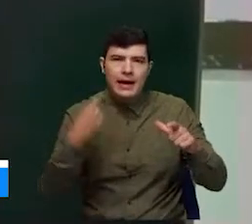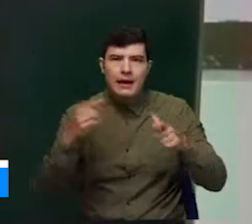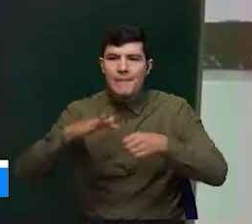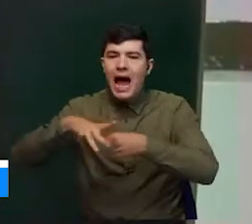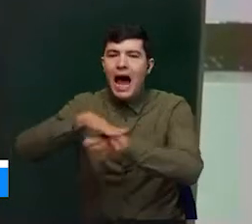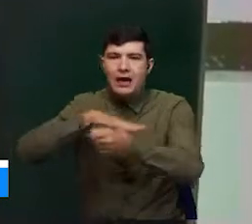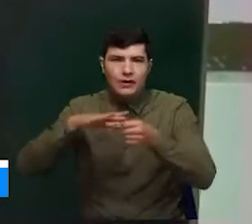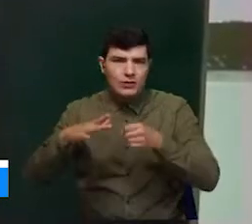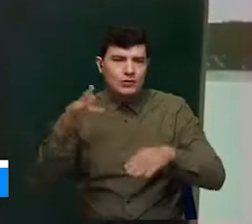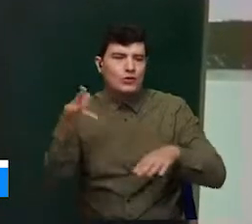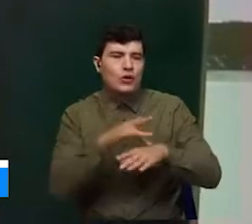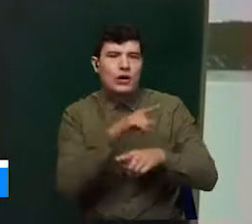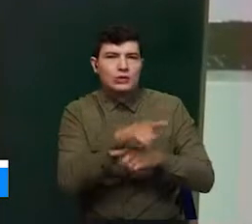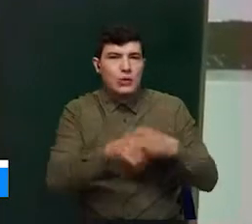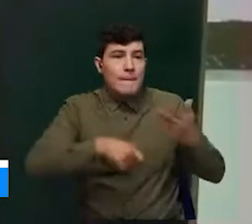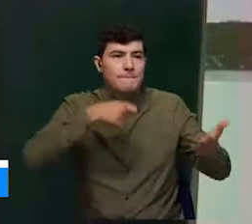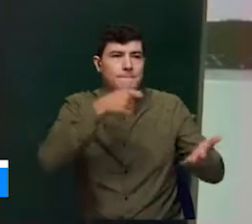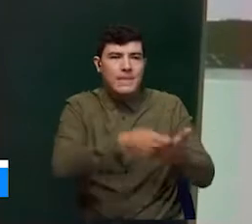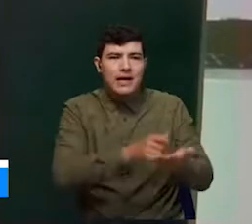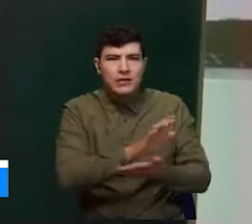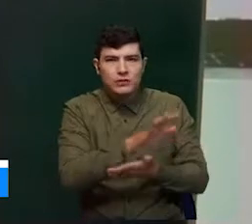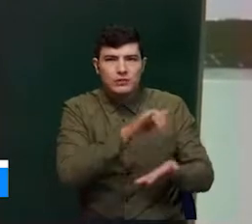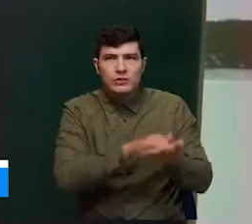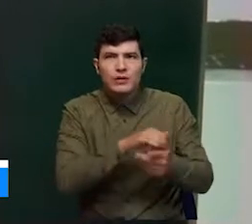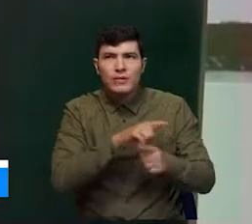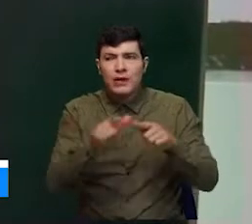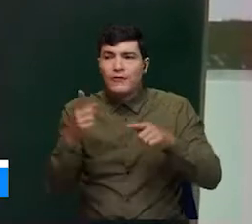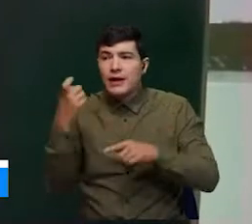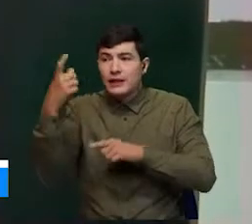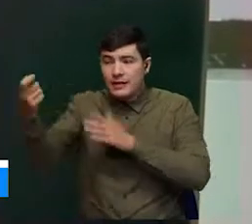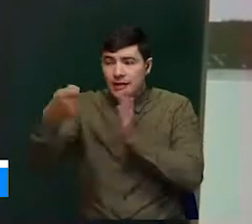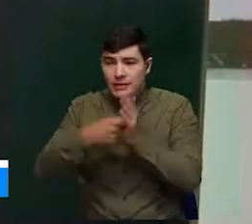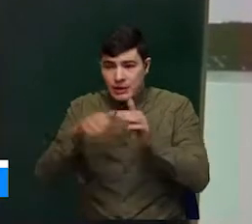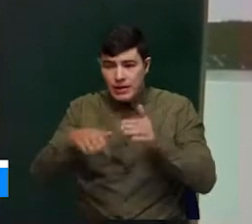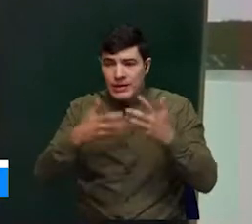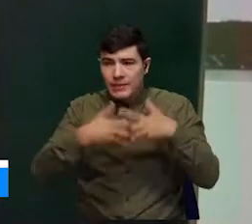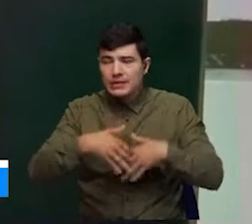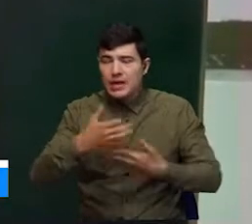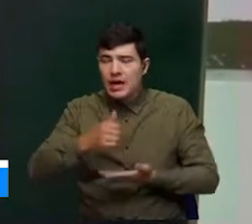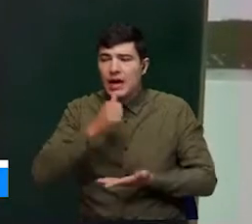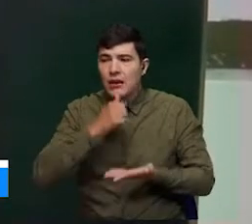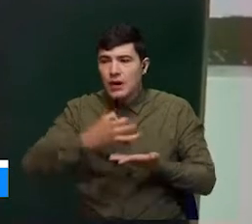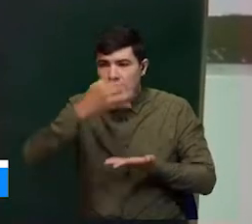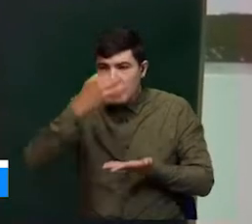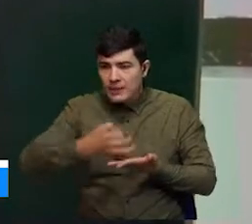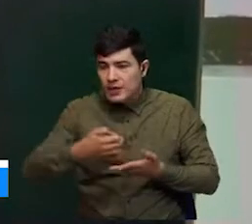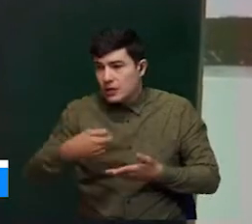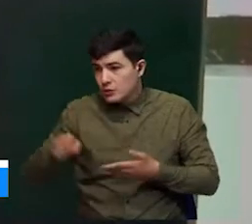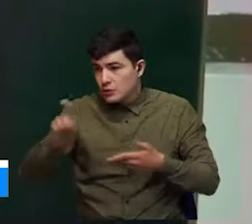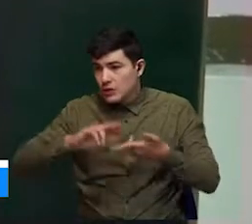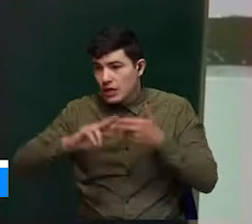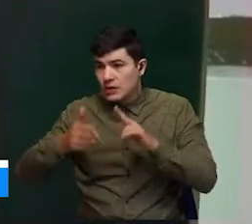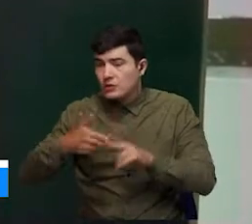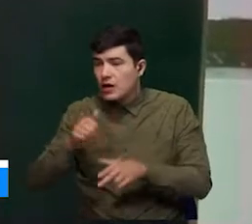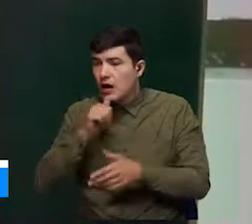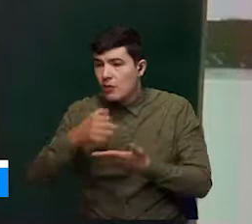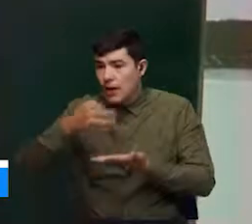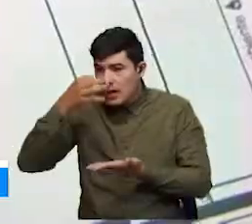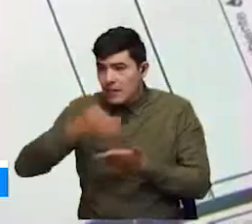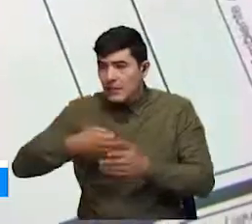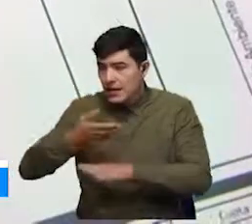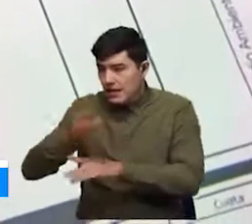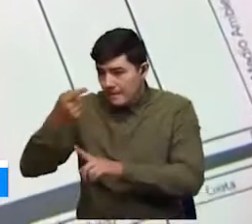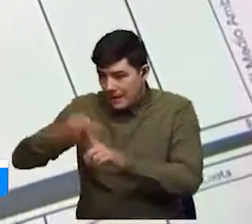de la junta de acción comunal es básicamente con aguas kapital con respecto a lo que aguas kapital mes a mes les